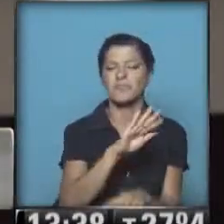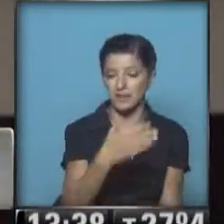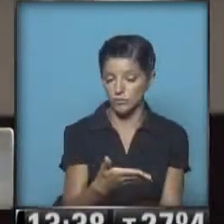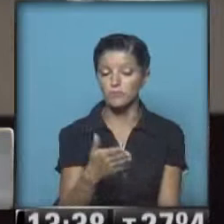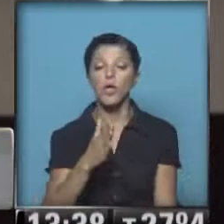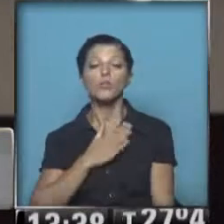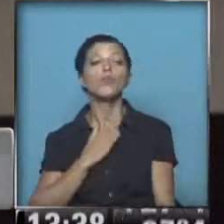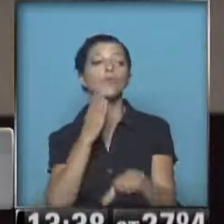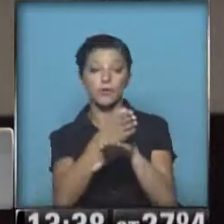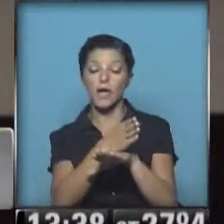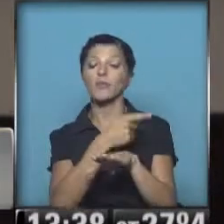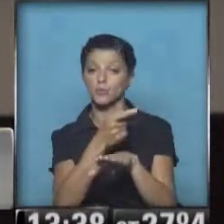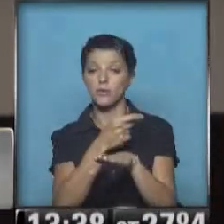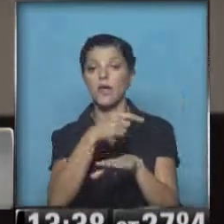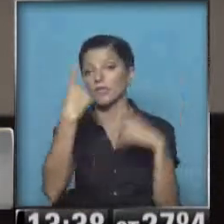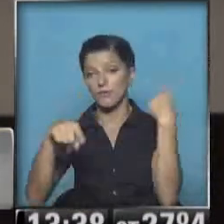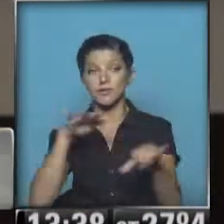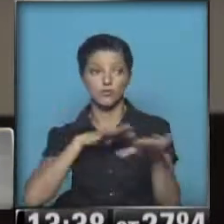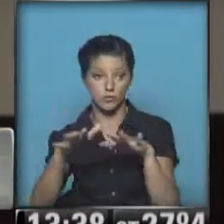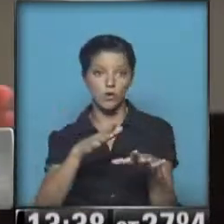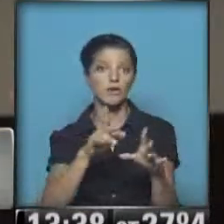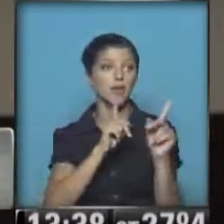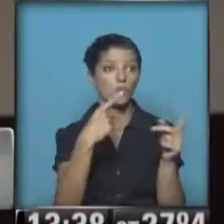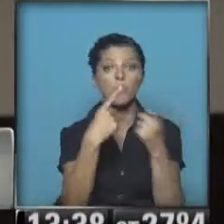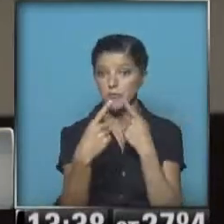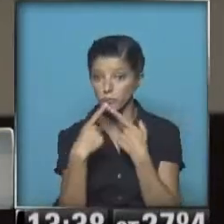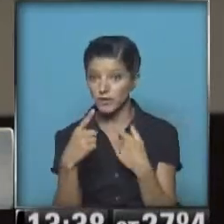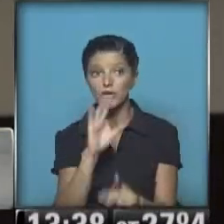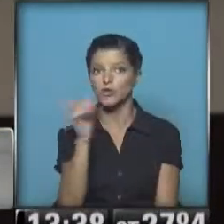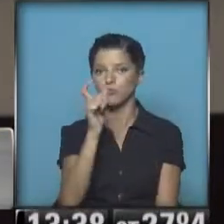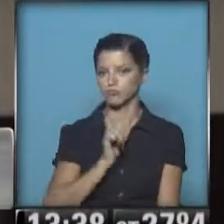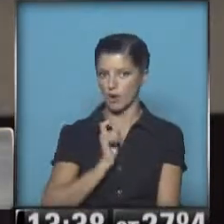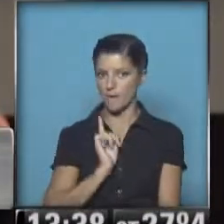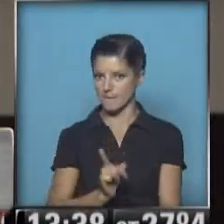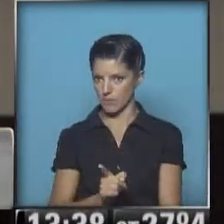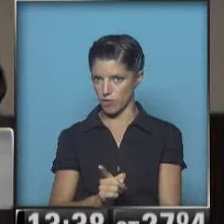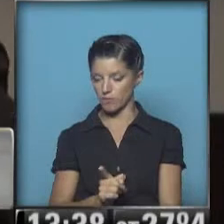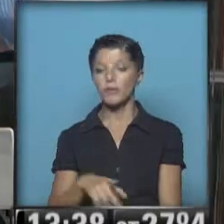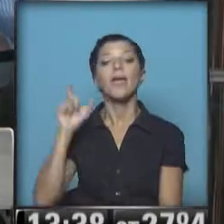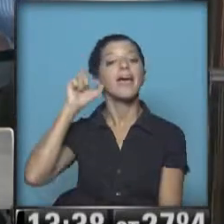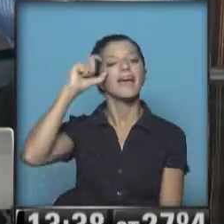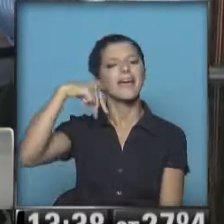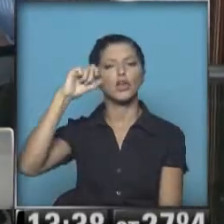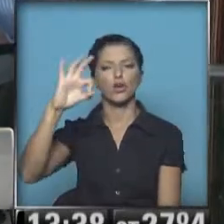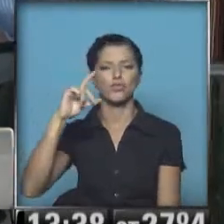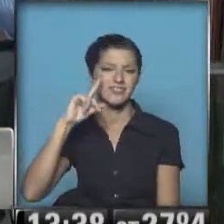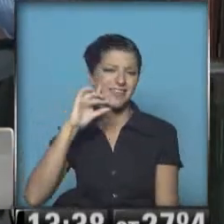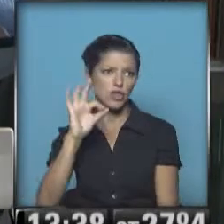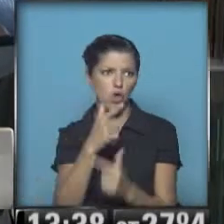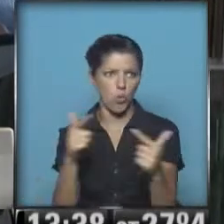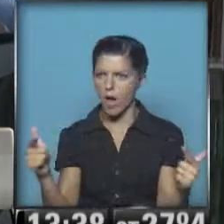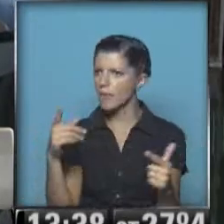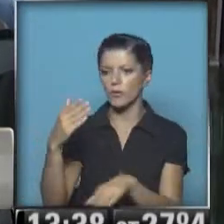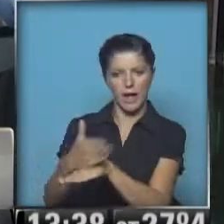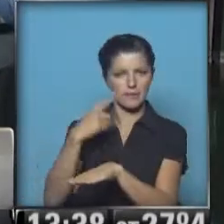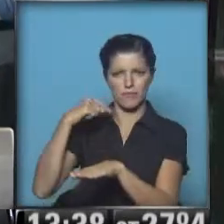una oportunidad, y la respuesta por lo general es la misma. No hubo genocidio, nada planificado, esto